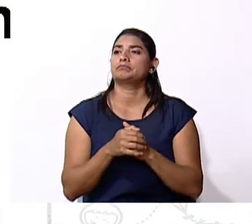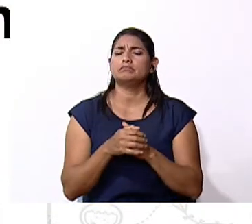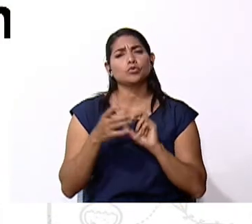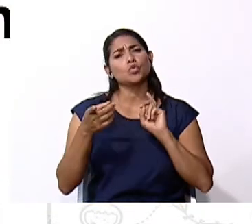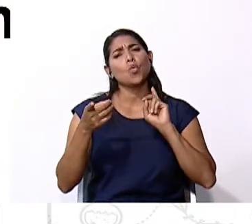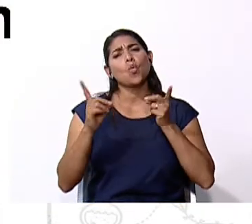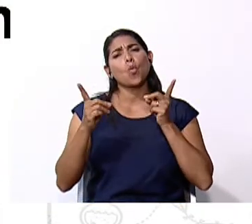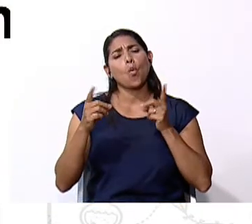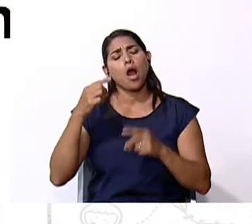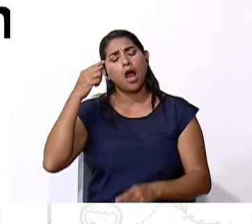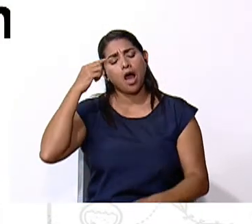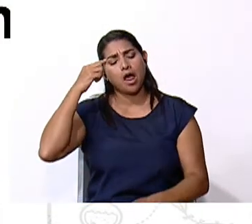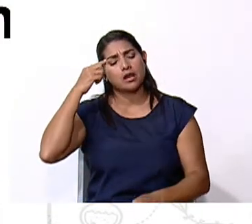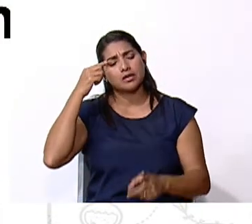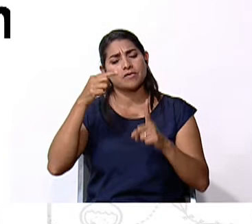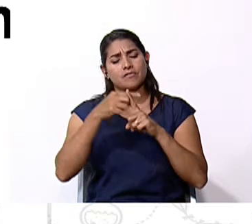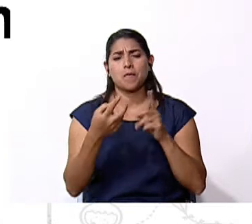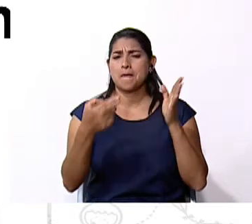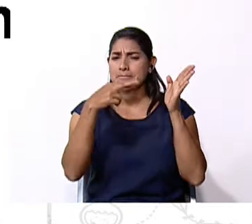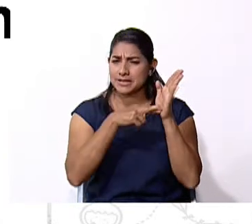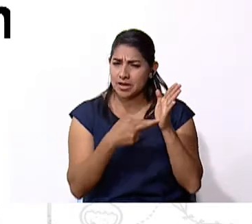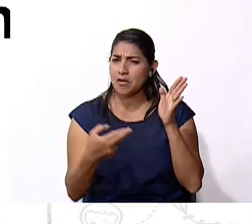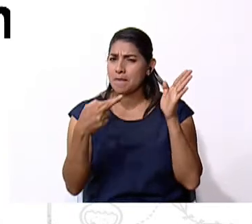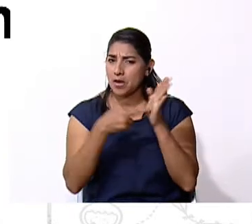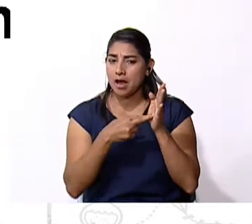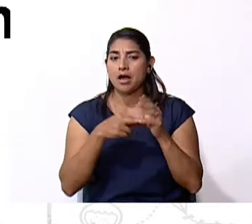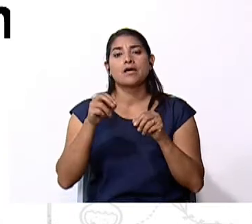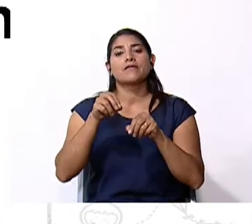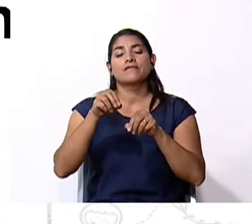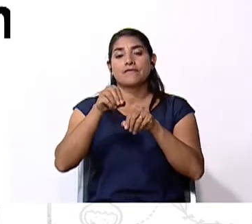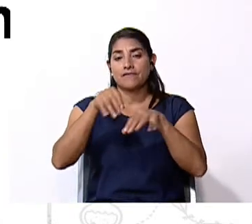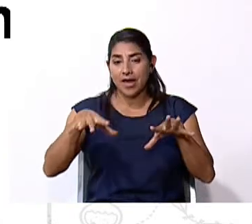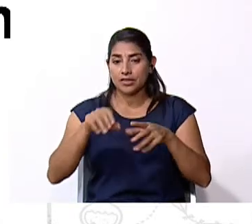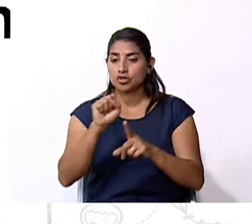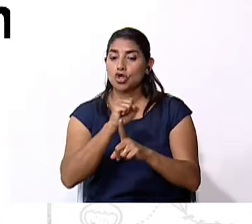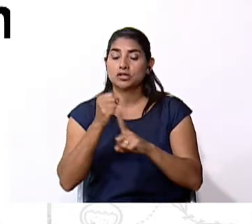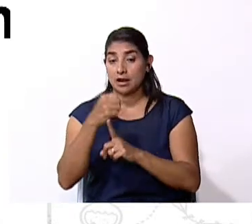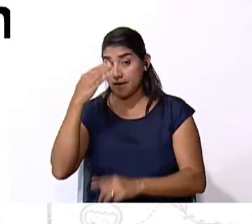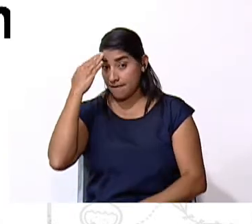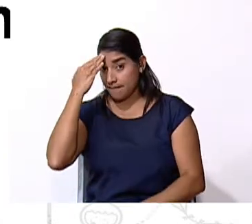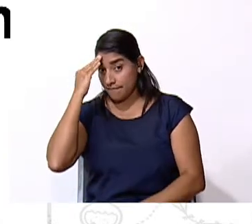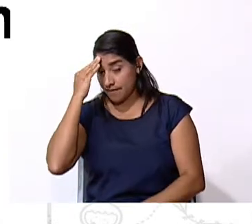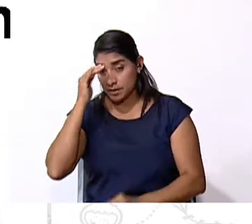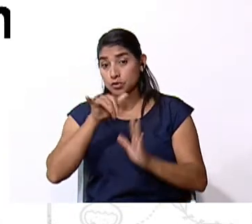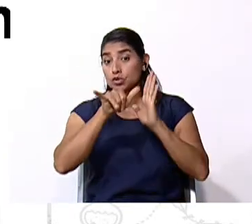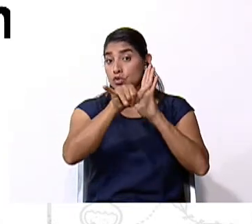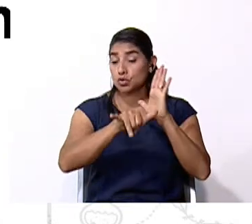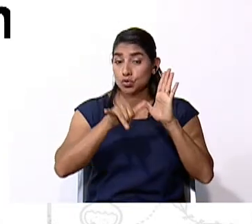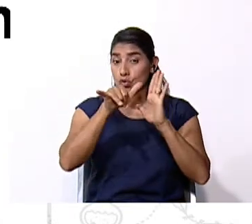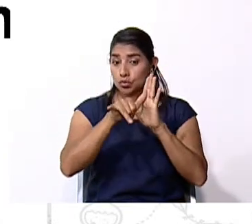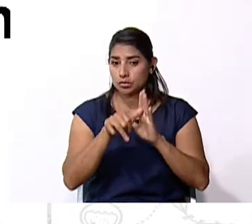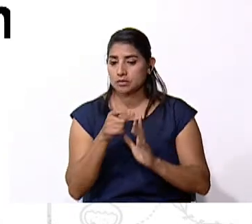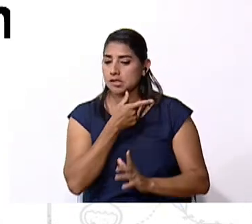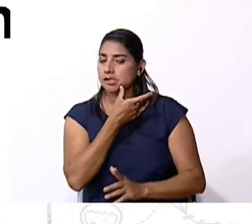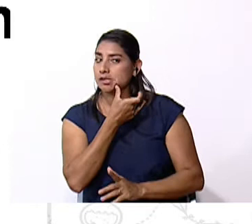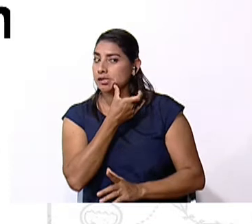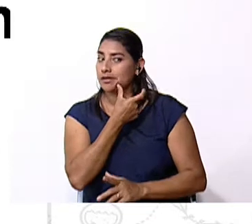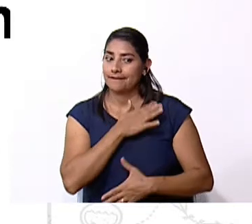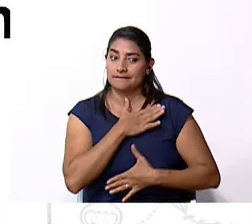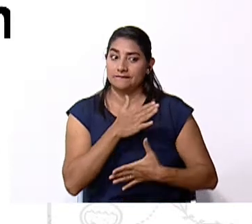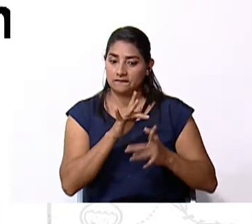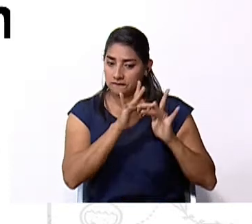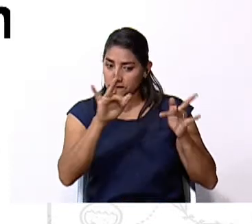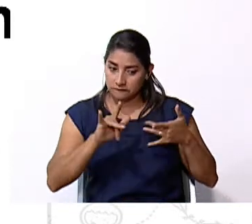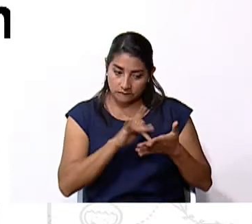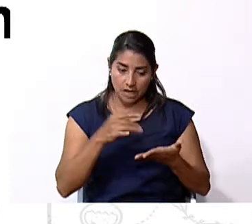¿Cuáles son los conceptos que se nos repitieron? Redes sociales, Facebook, YouTube, adicción, dispositivos